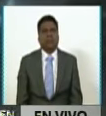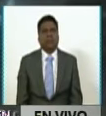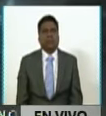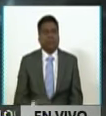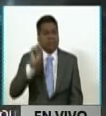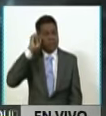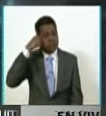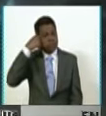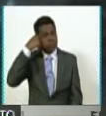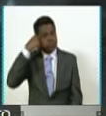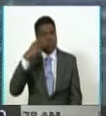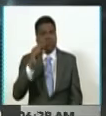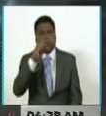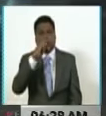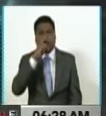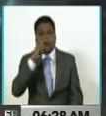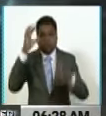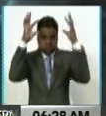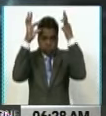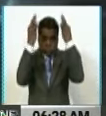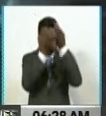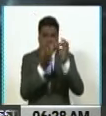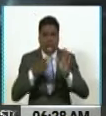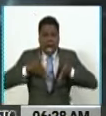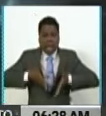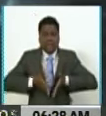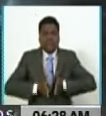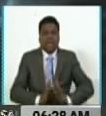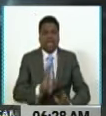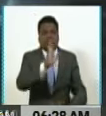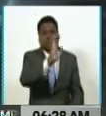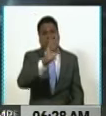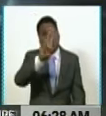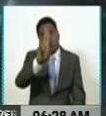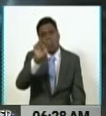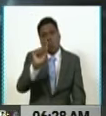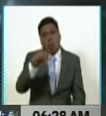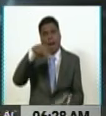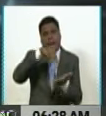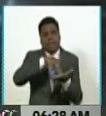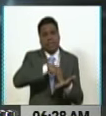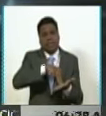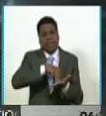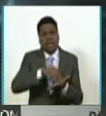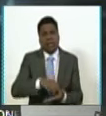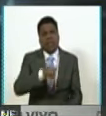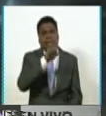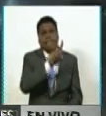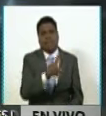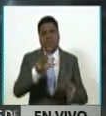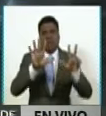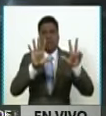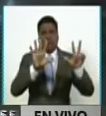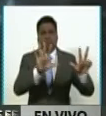Recordemos, Ezequiel Zamora nace en Cuba, en el estado de Miranda, un día como hoy, primero de febrero del año 1817.